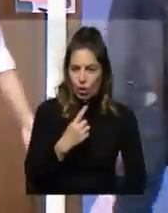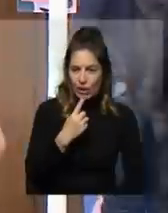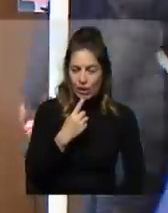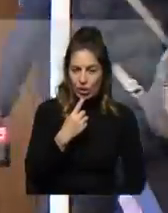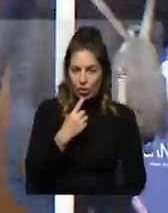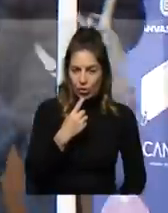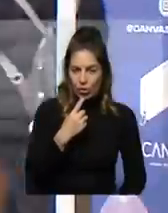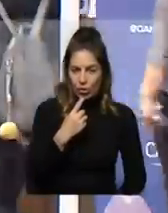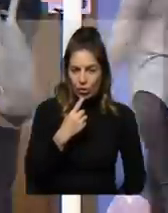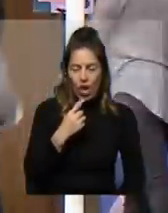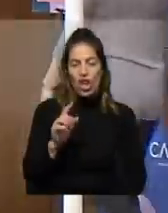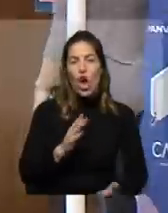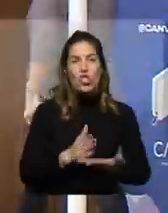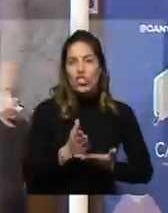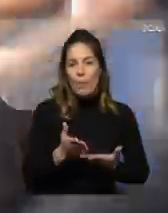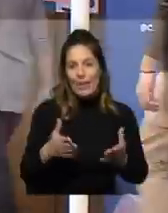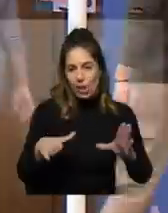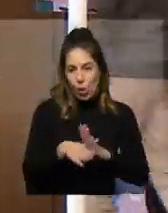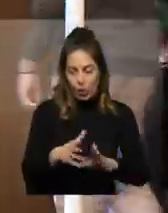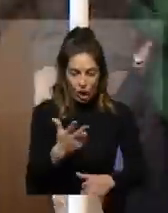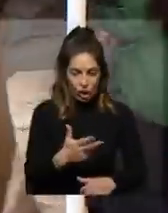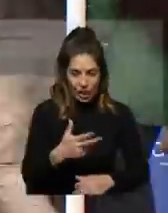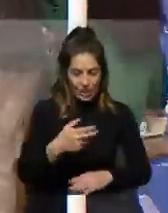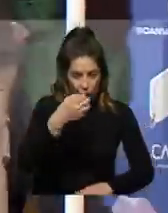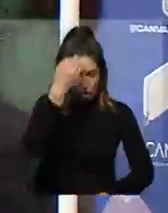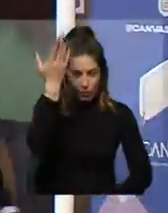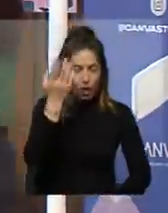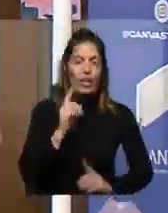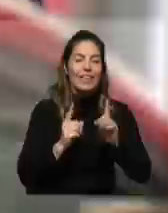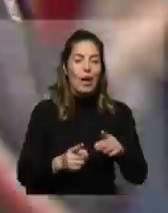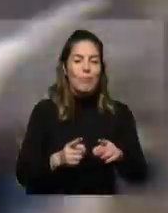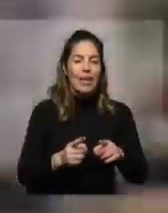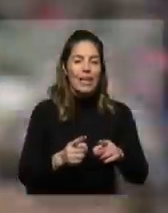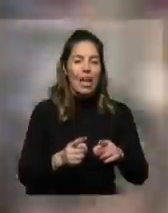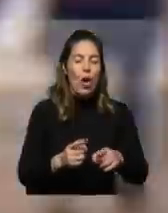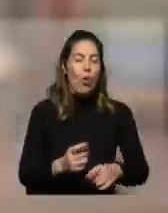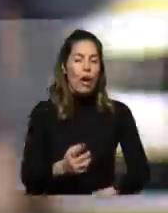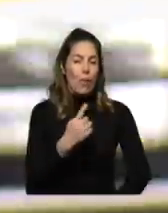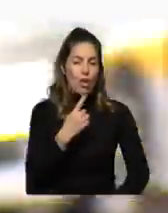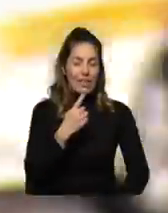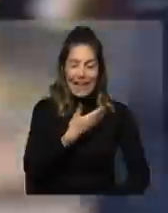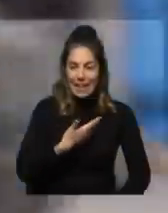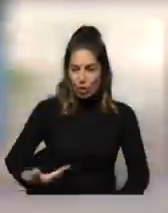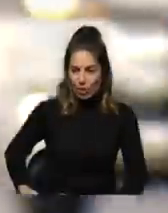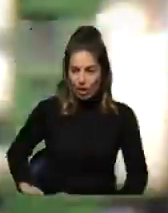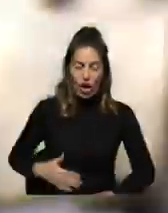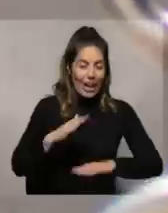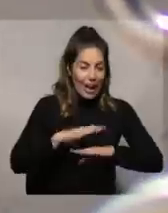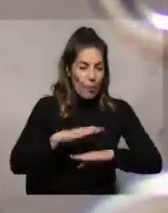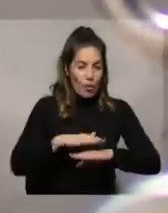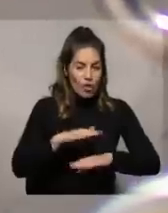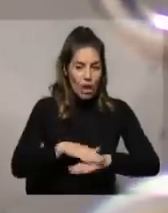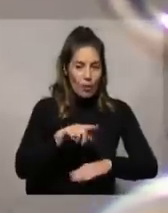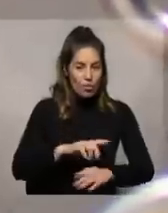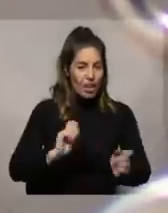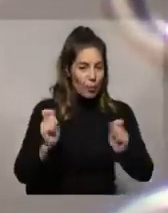con coma porque no siempre se conjugan esos tres conceptos y lo que es la política de gobierno que es una política responsable cuya